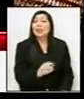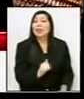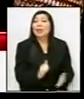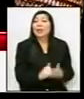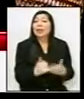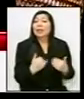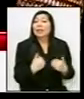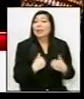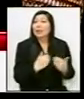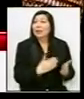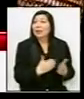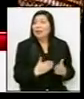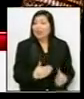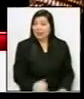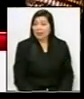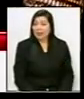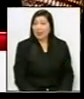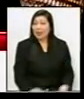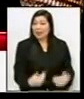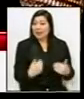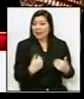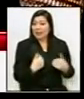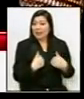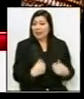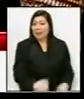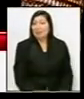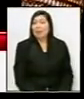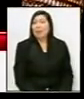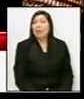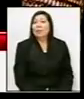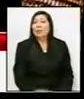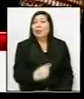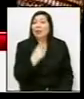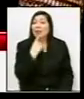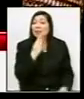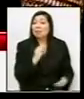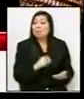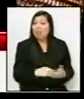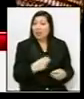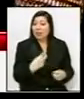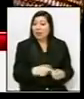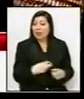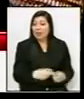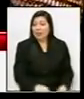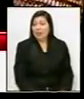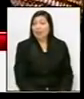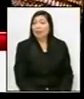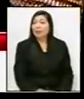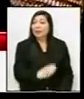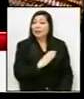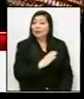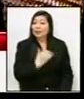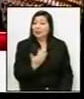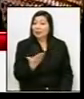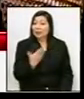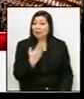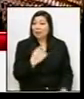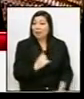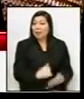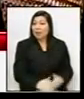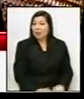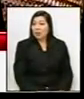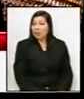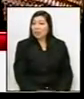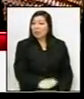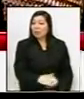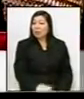pueda determinar que los deberes que tenemos han sido gravemente infraccionados con una conducta de esta naturaleza para que sea pasible ese